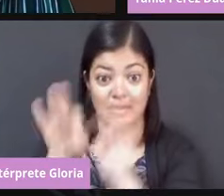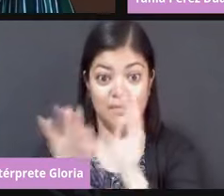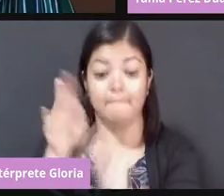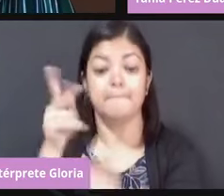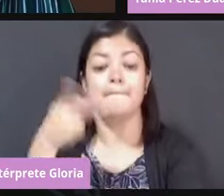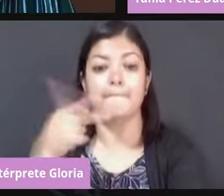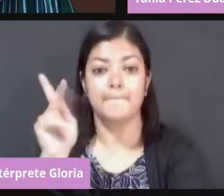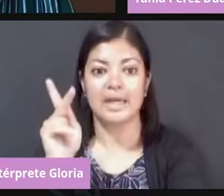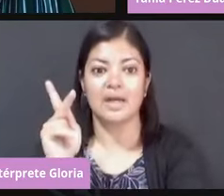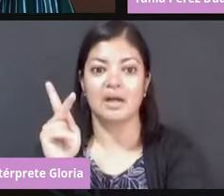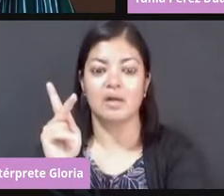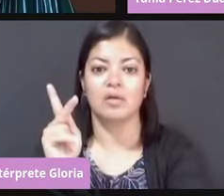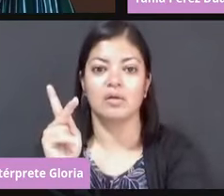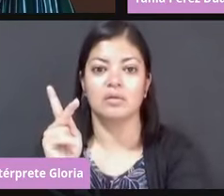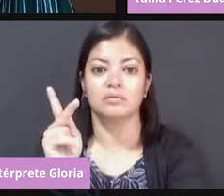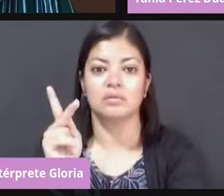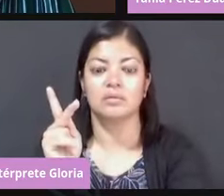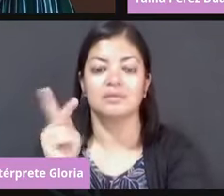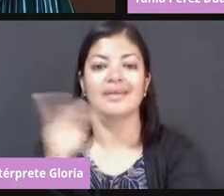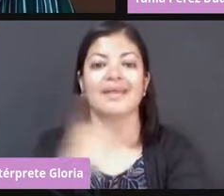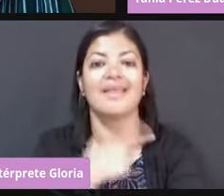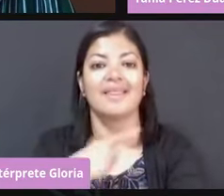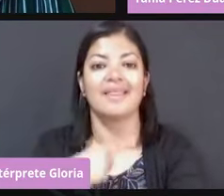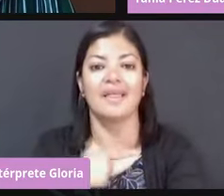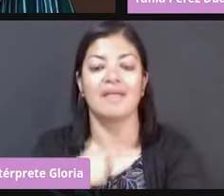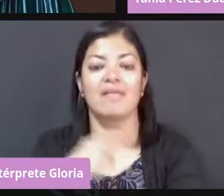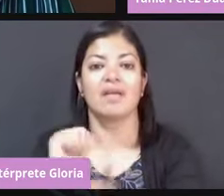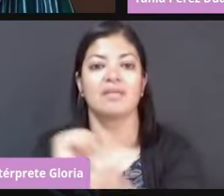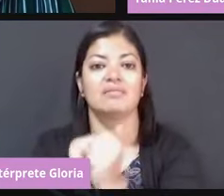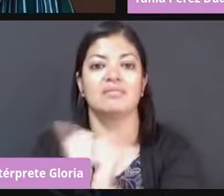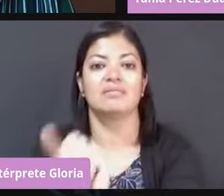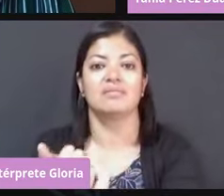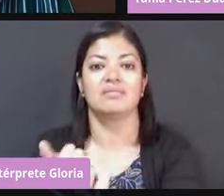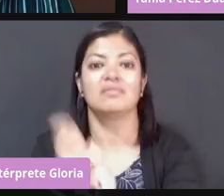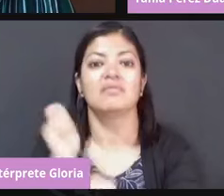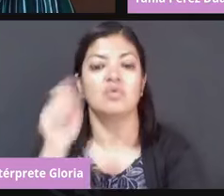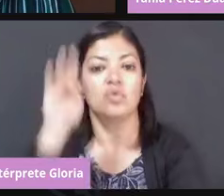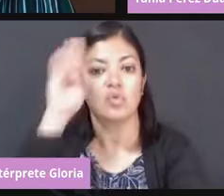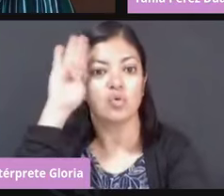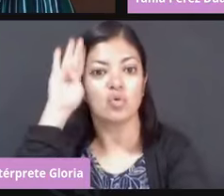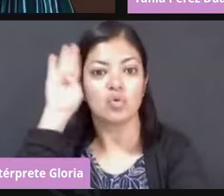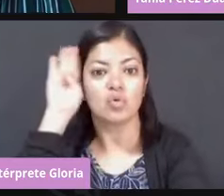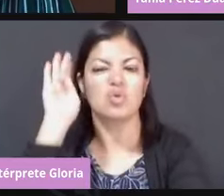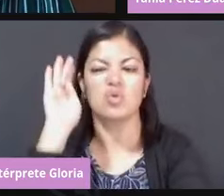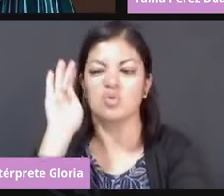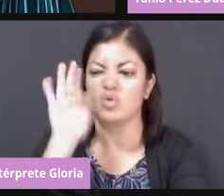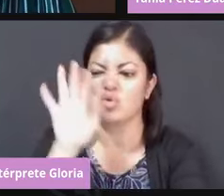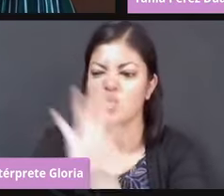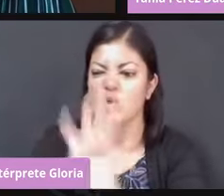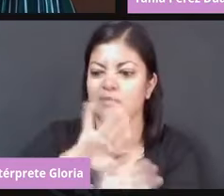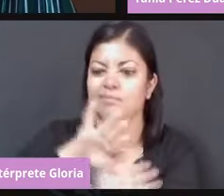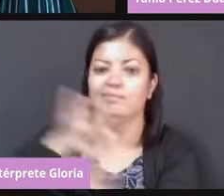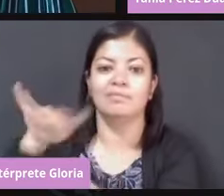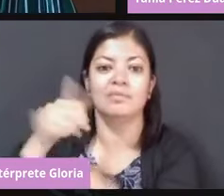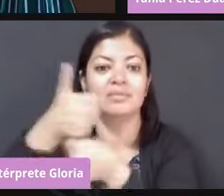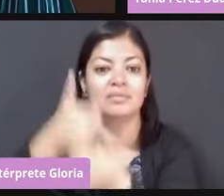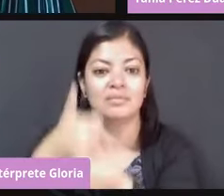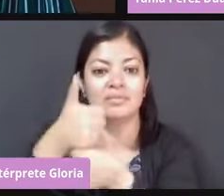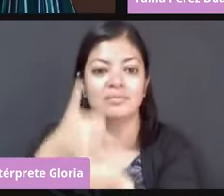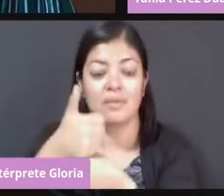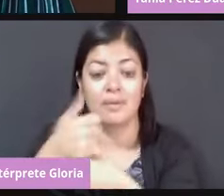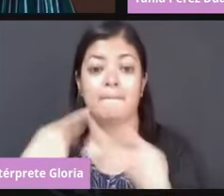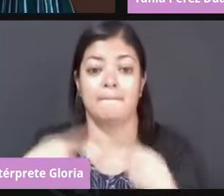inicio sí se hace a un lado como mucho el sufrimiento realmente que una persona